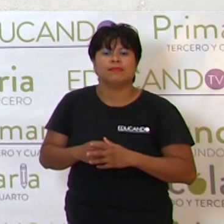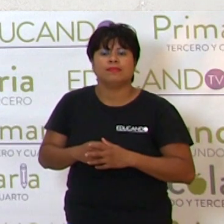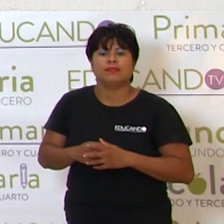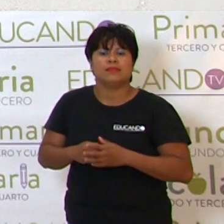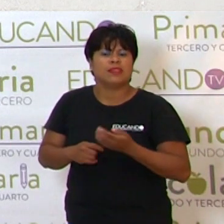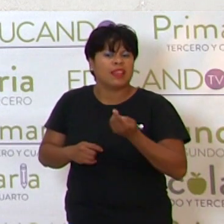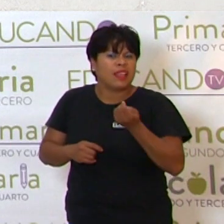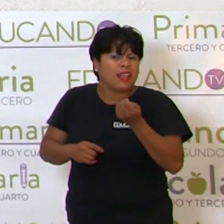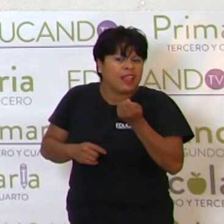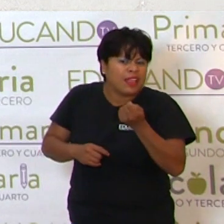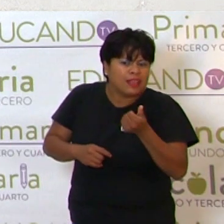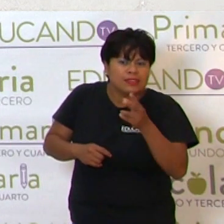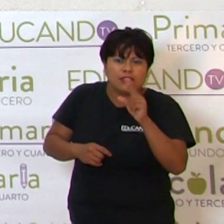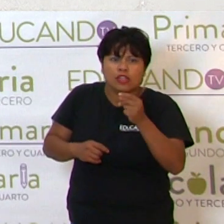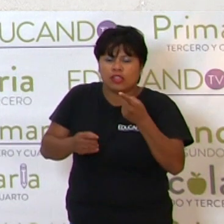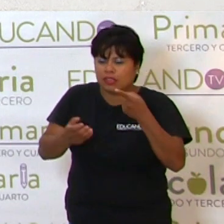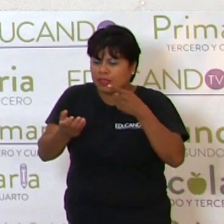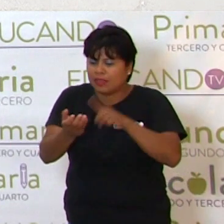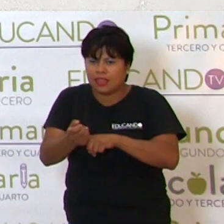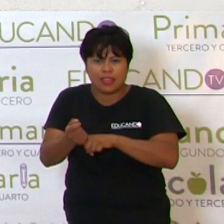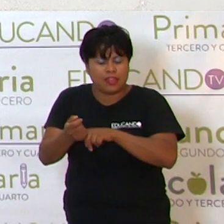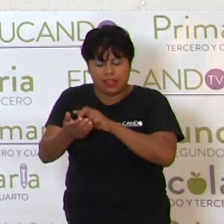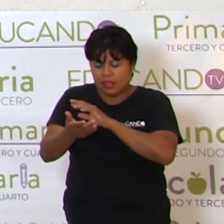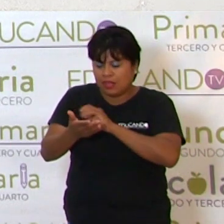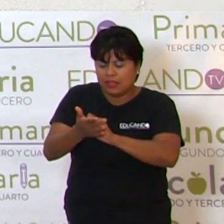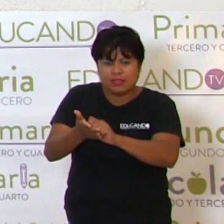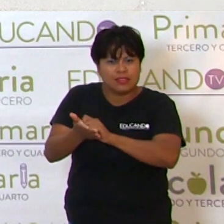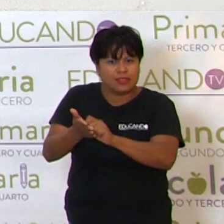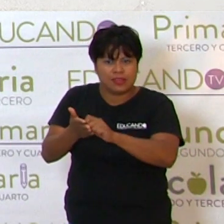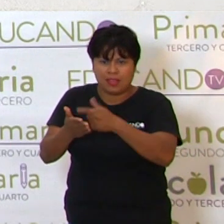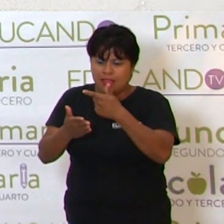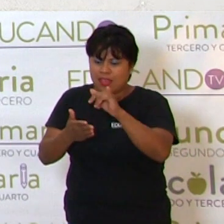casi no está dentro de la estructura del guión.